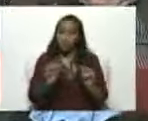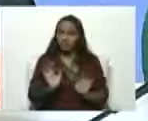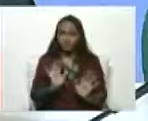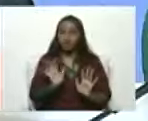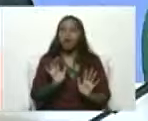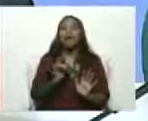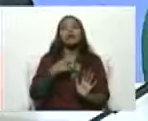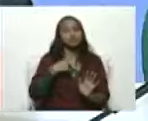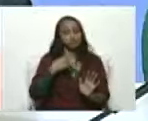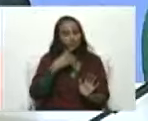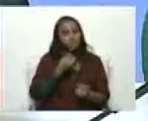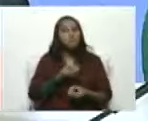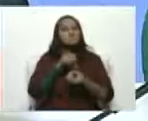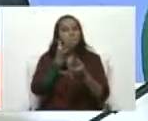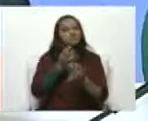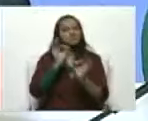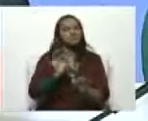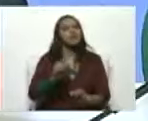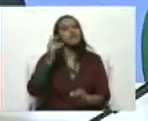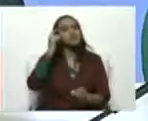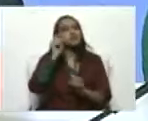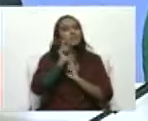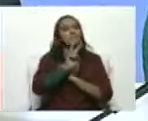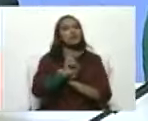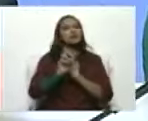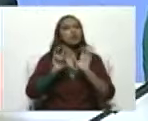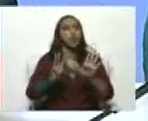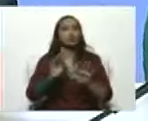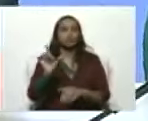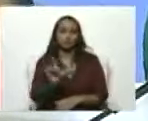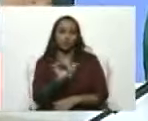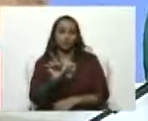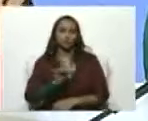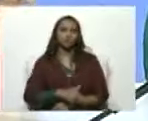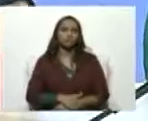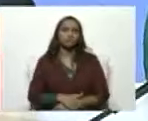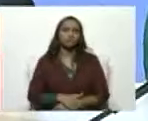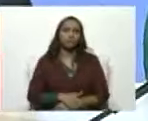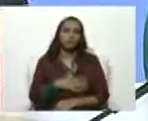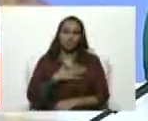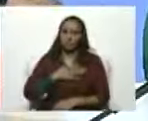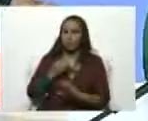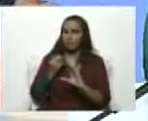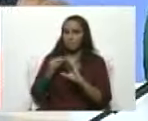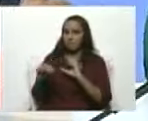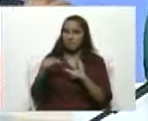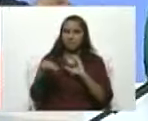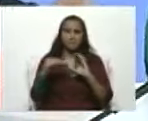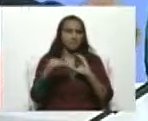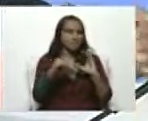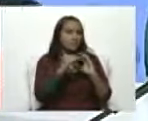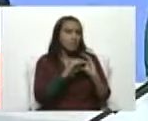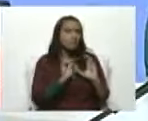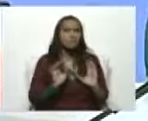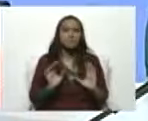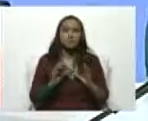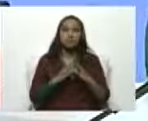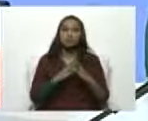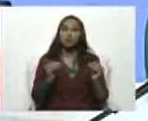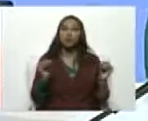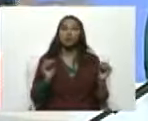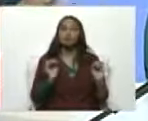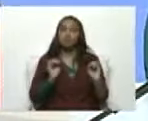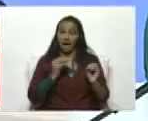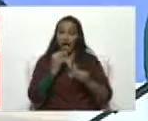de julio. Es un número muy bonito, en verdad. Y yo le mando un mensaje, eso lo vamos a poder hacer desde todos los